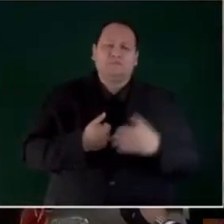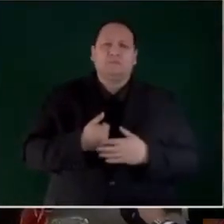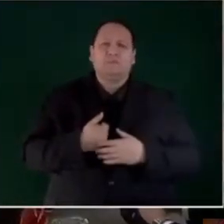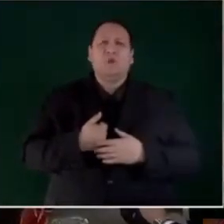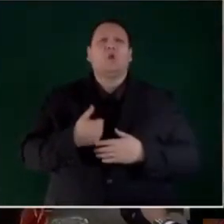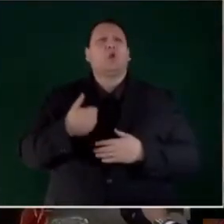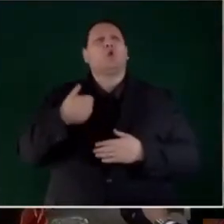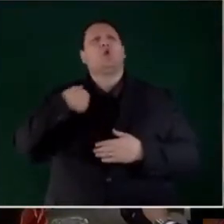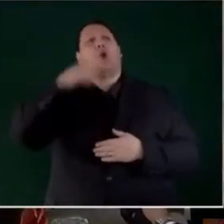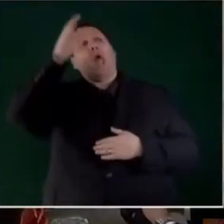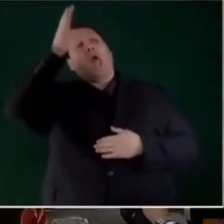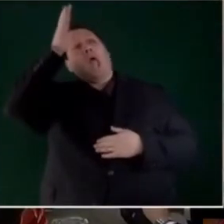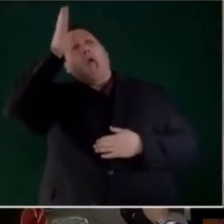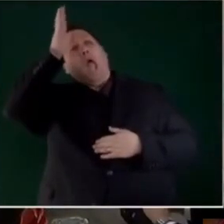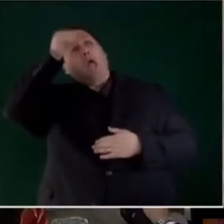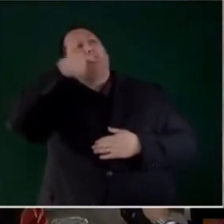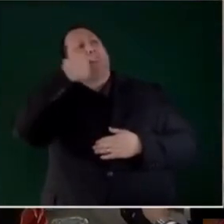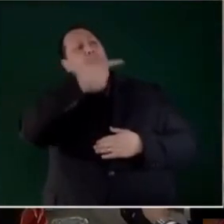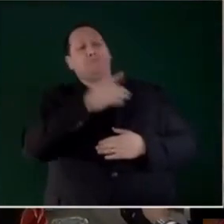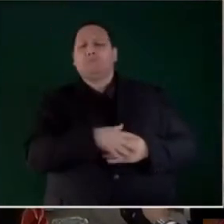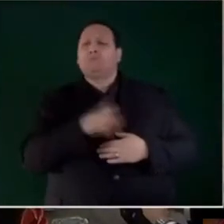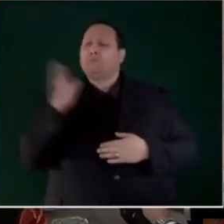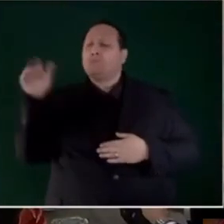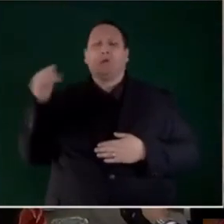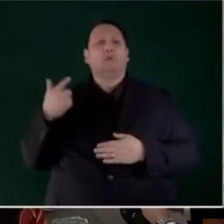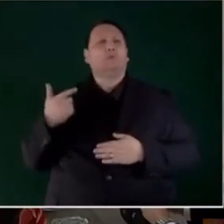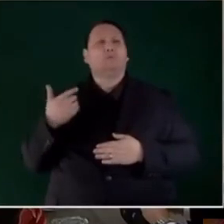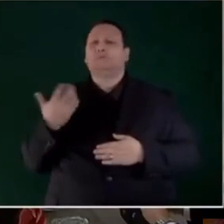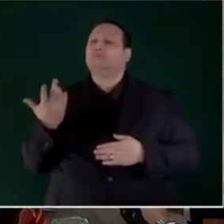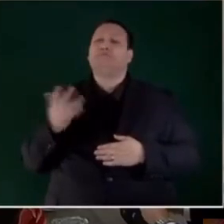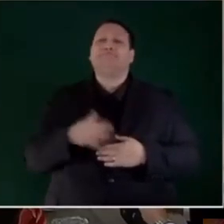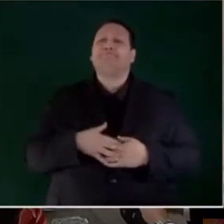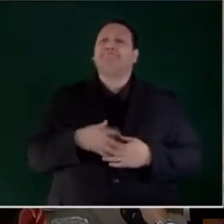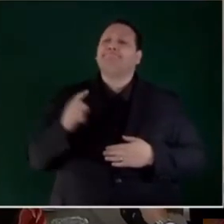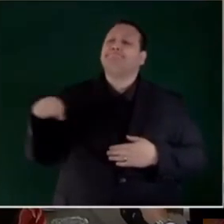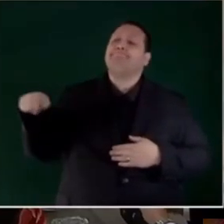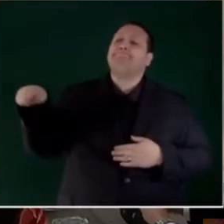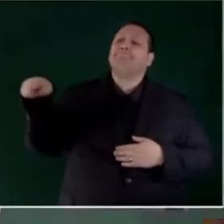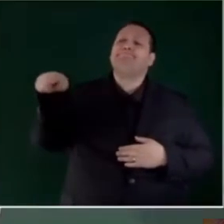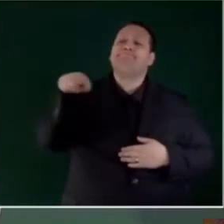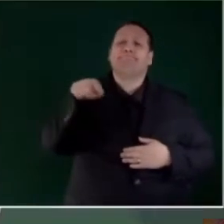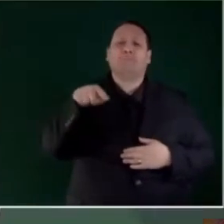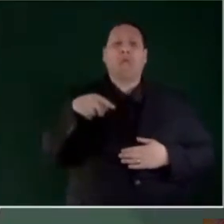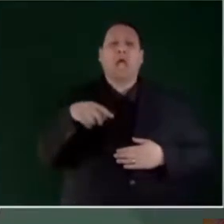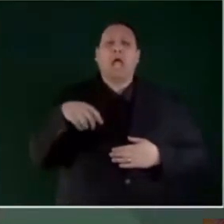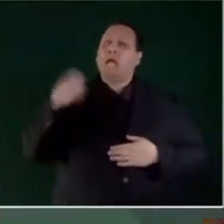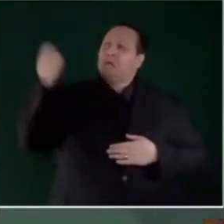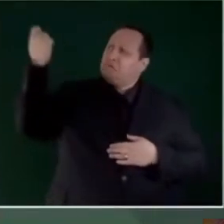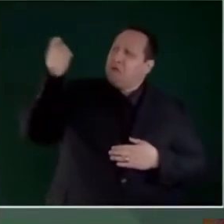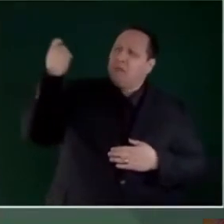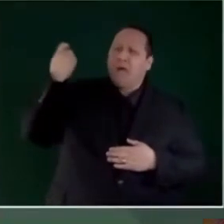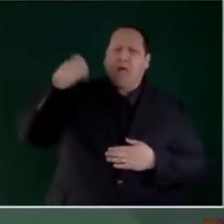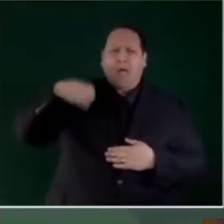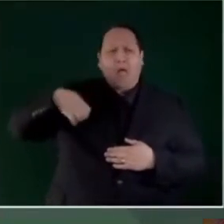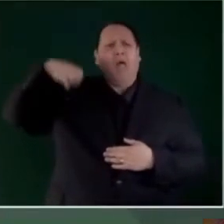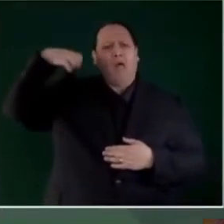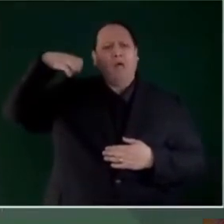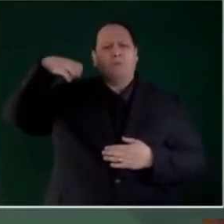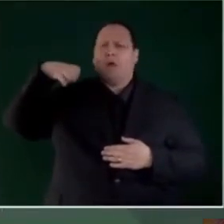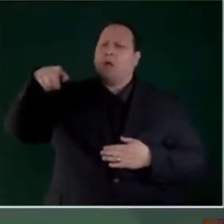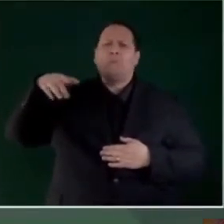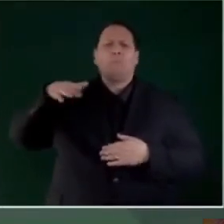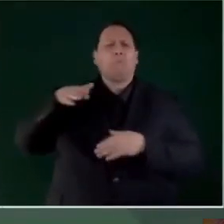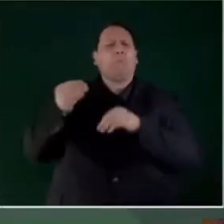de que estaban de acuerdo en que se aumentara la edad de jubilación de